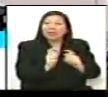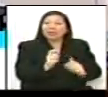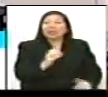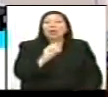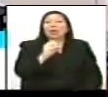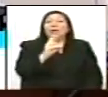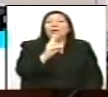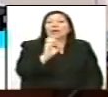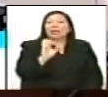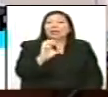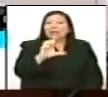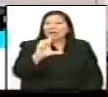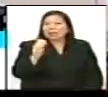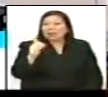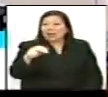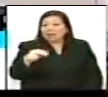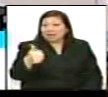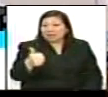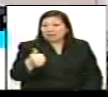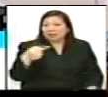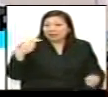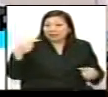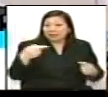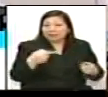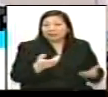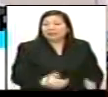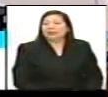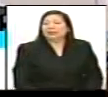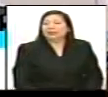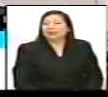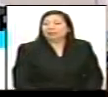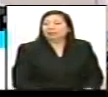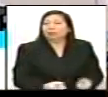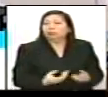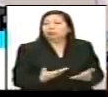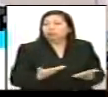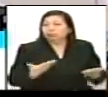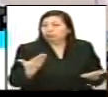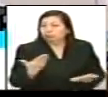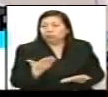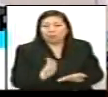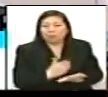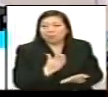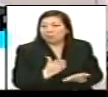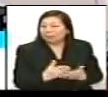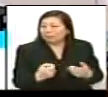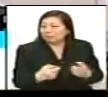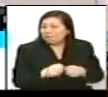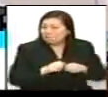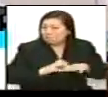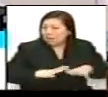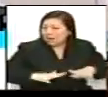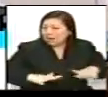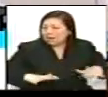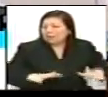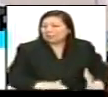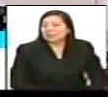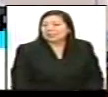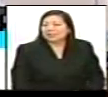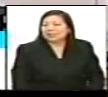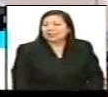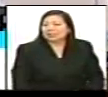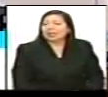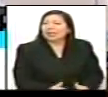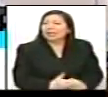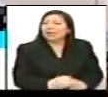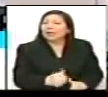García Belaúnde se enfrentó a la mafia de Orellana, además después de periodicazos y con toda la red tan extensa que había armado,